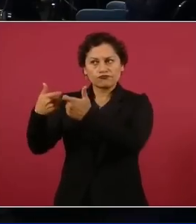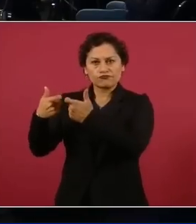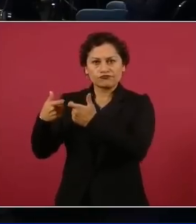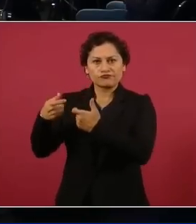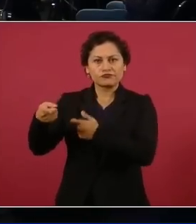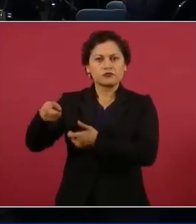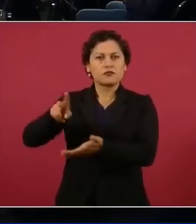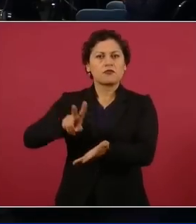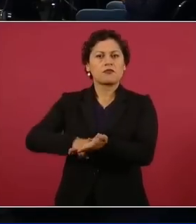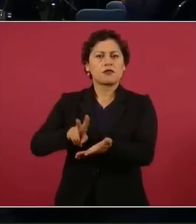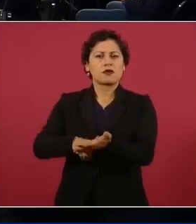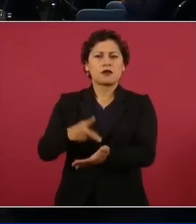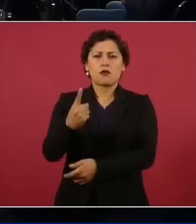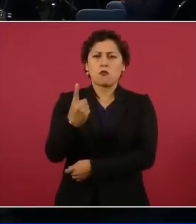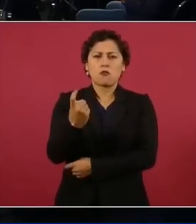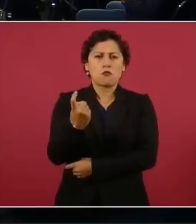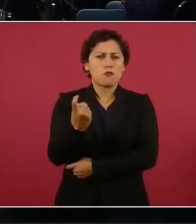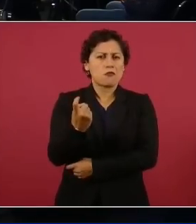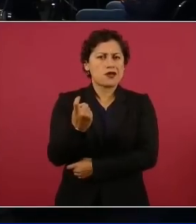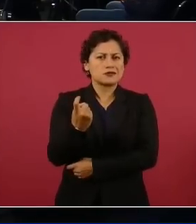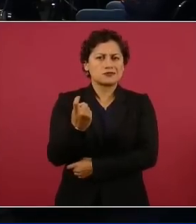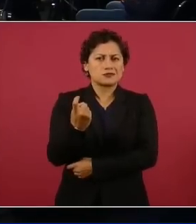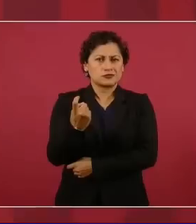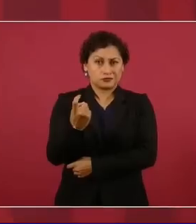en el mercado financiero,